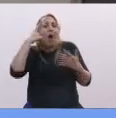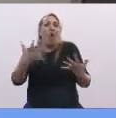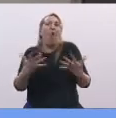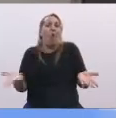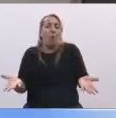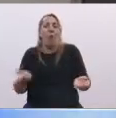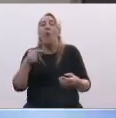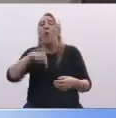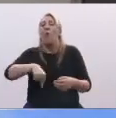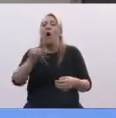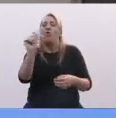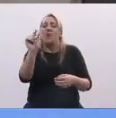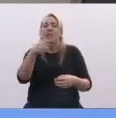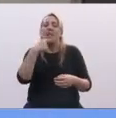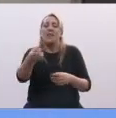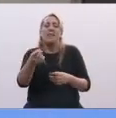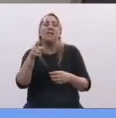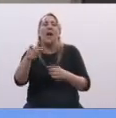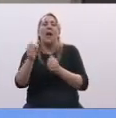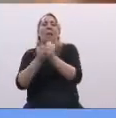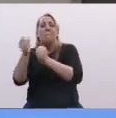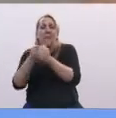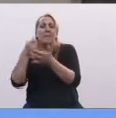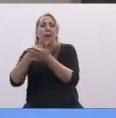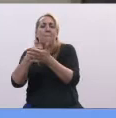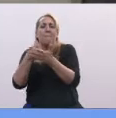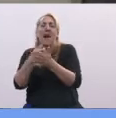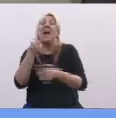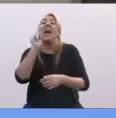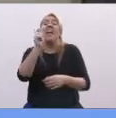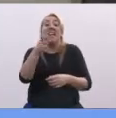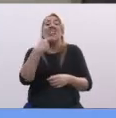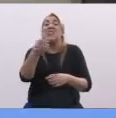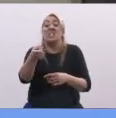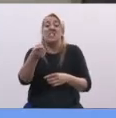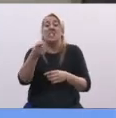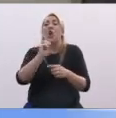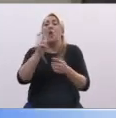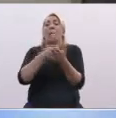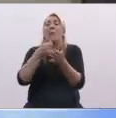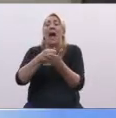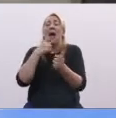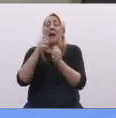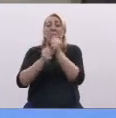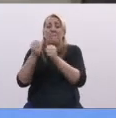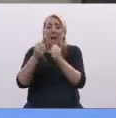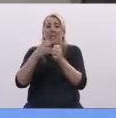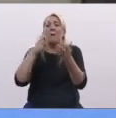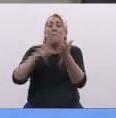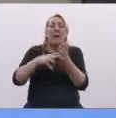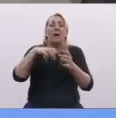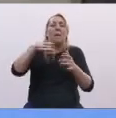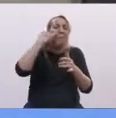Acá, cuando decían recién algunos, las empresas no pagan. Las empresas pagan. El que dice que no paga porque no tiene la menor idea de lo que está diciendo. Las empresas, ¿quiénes son las